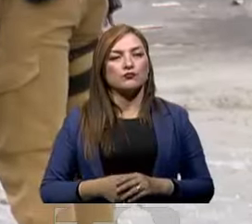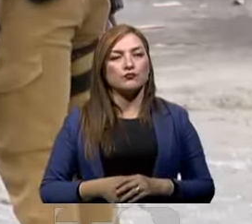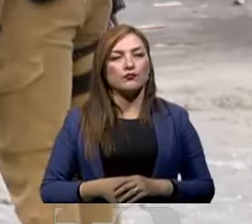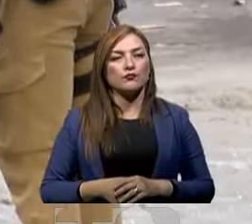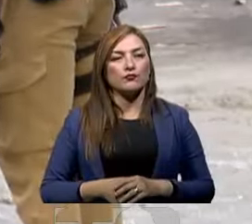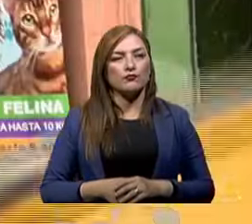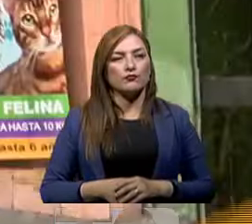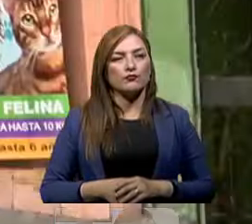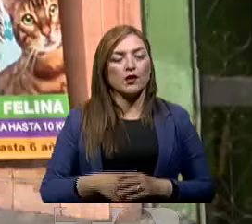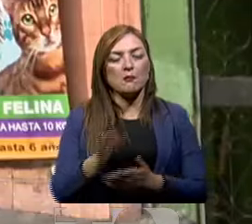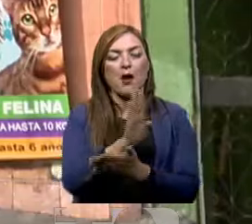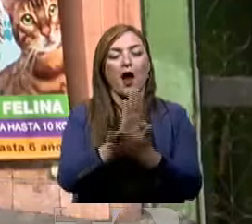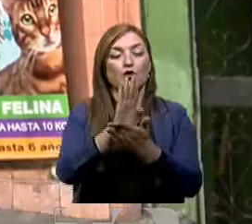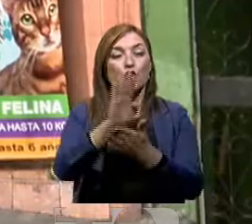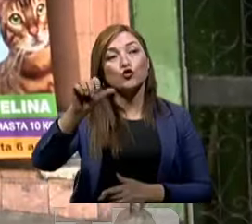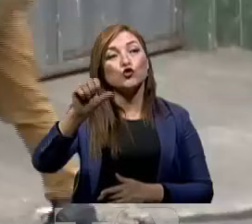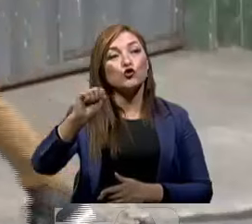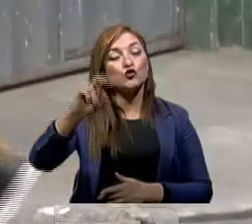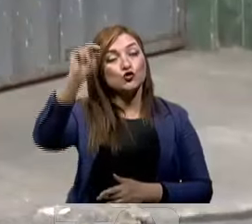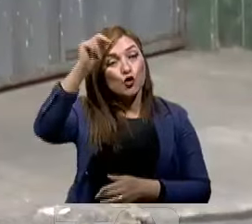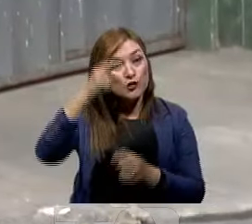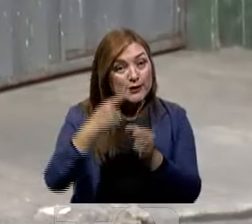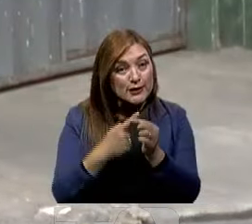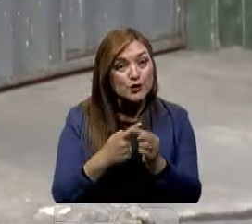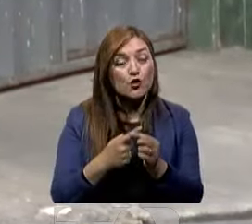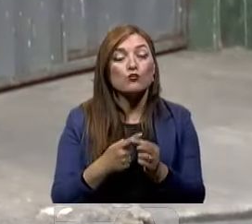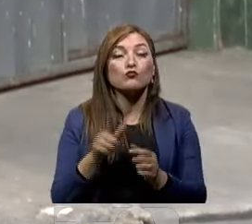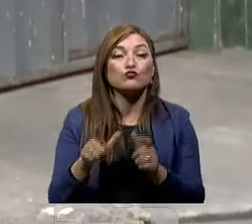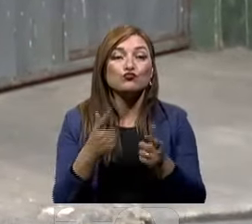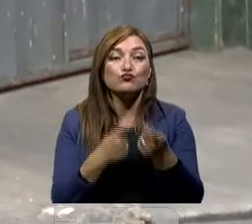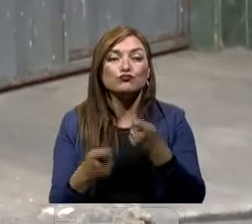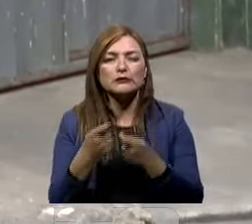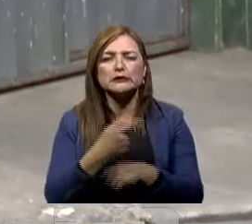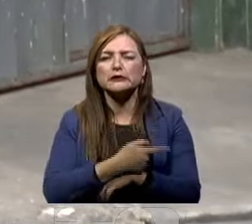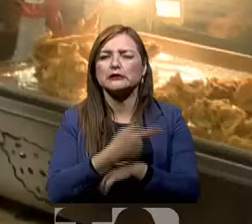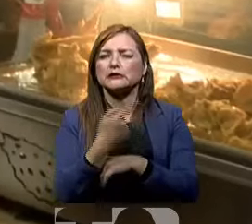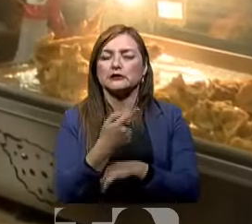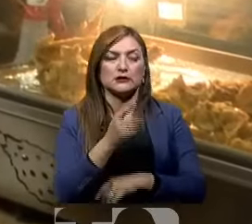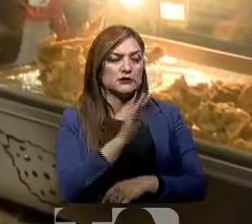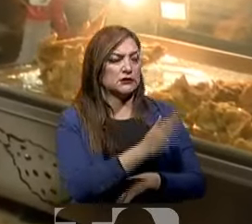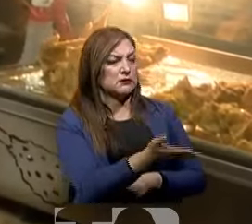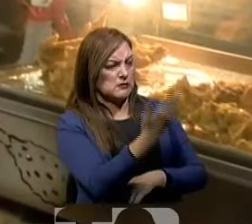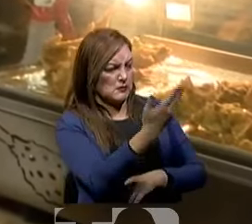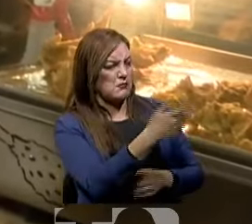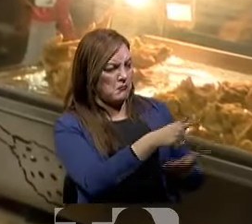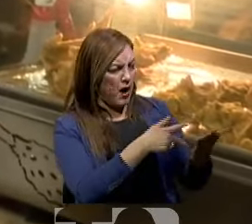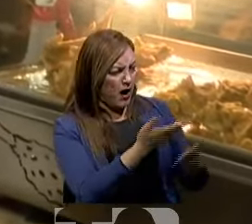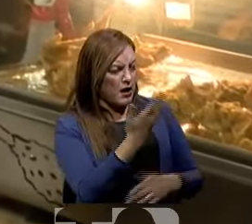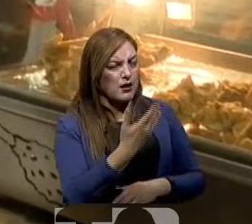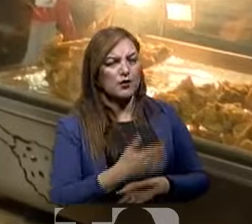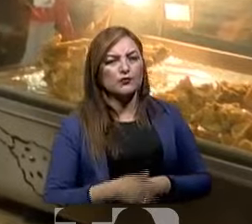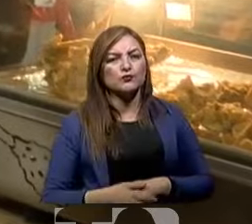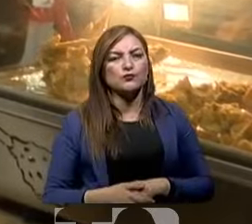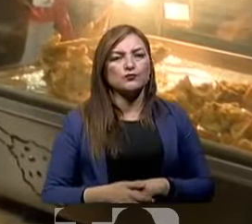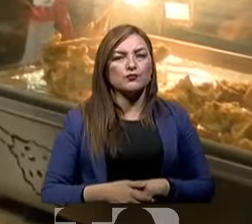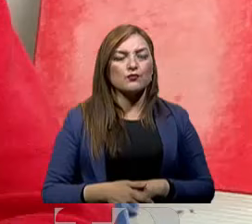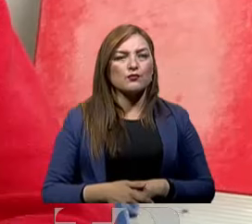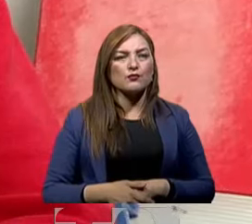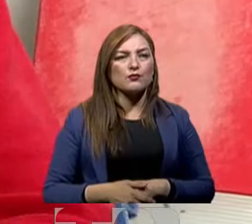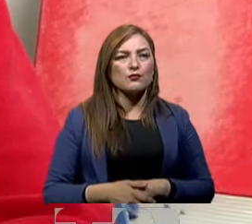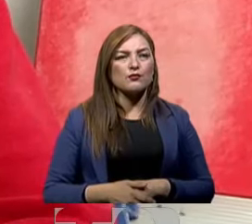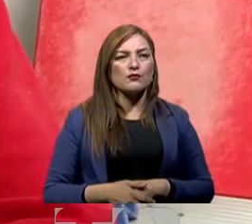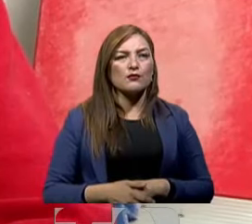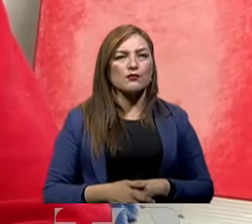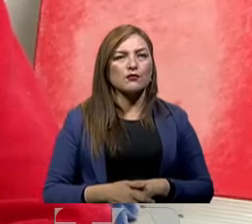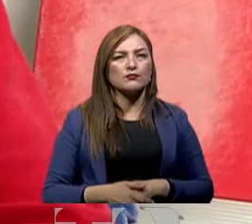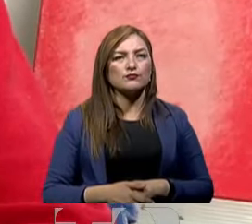La Roldós es un popular sector del que los comerciantes aseguran que a diario son amedrentados por algunos delincuentes.